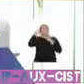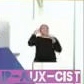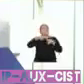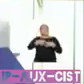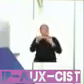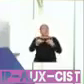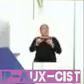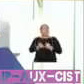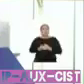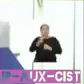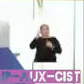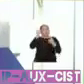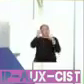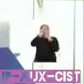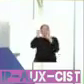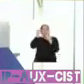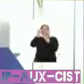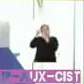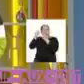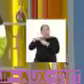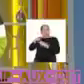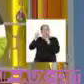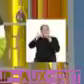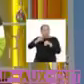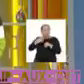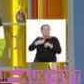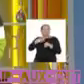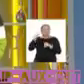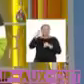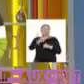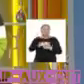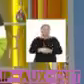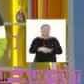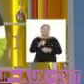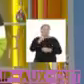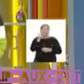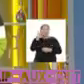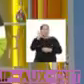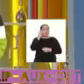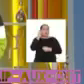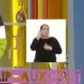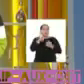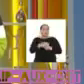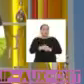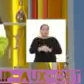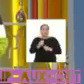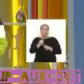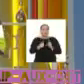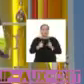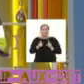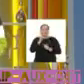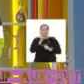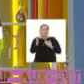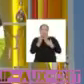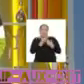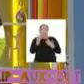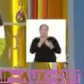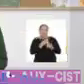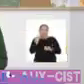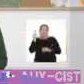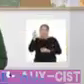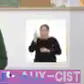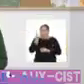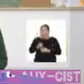ahora, de los objetivos que nos tracemos para el futuro. Sonaba muy convencida, pero no siempre es así de fácil, ¿no,